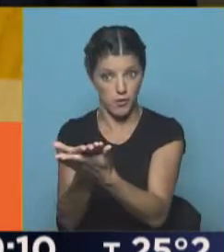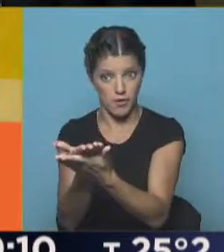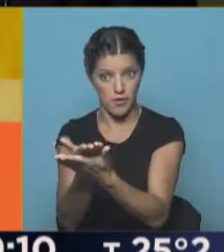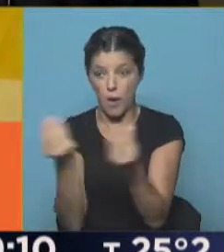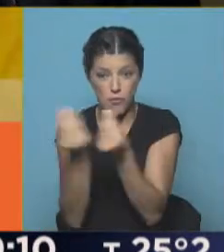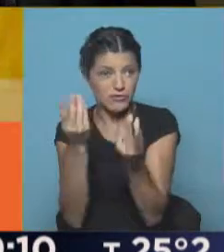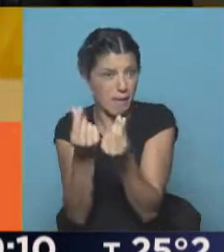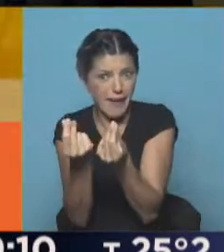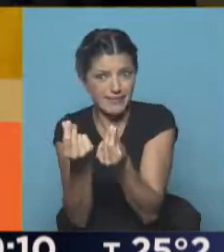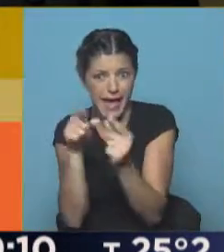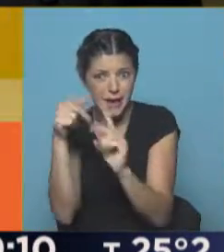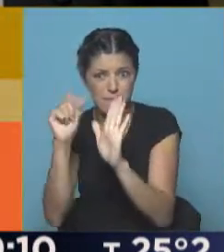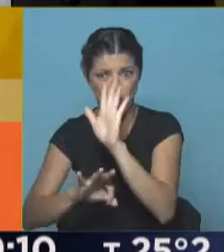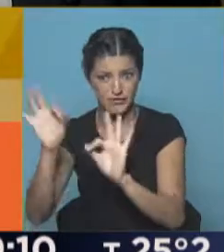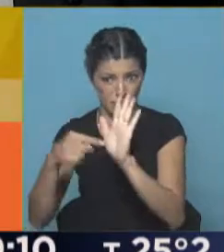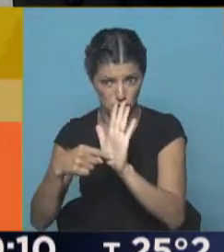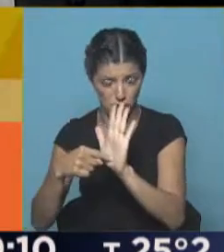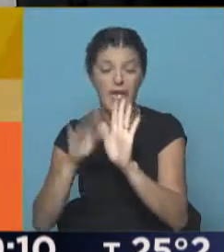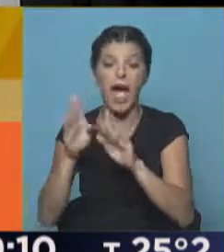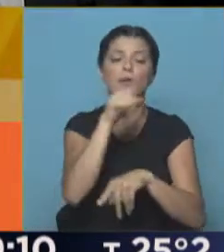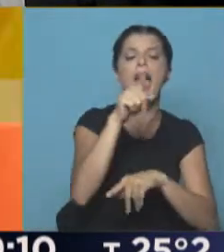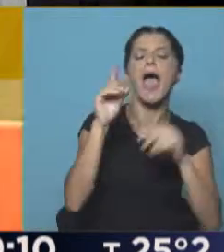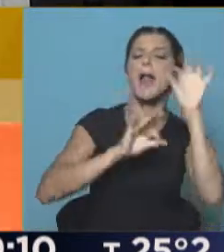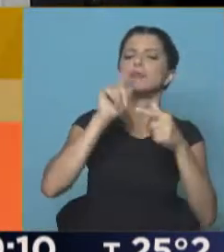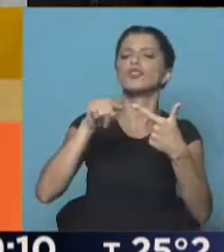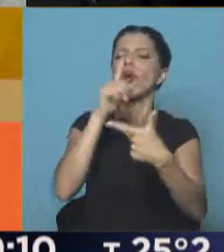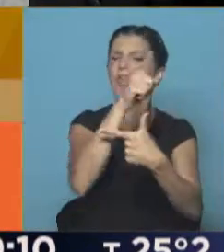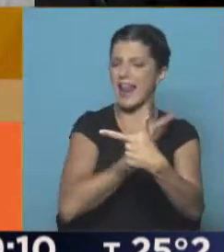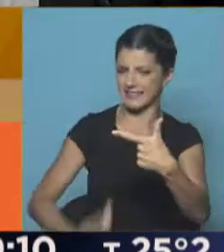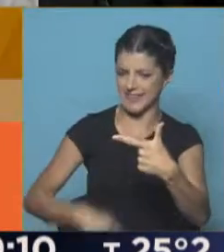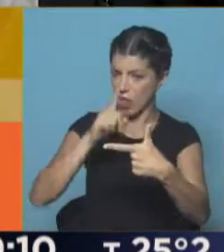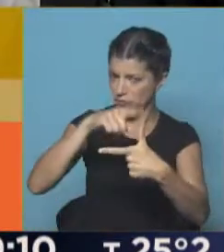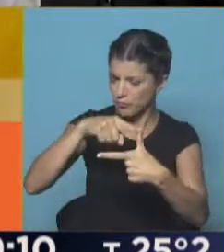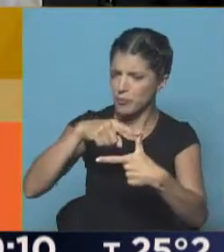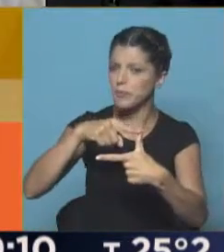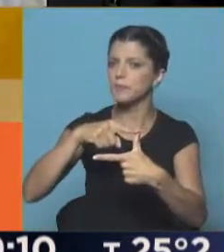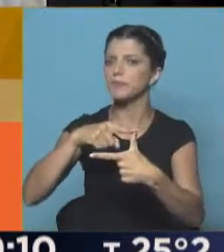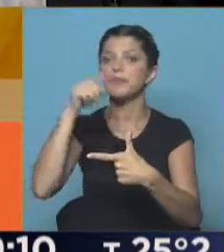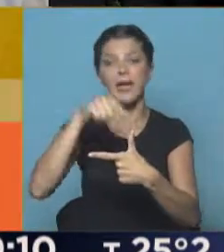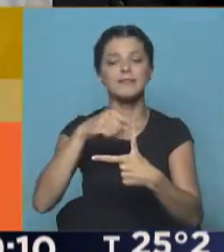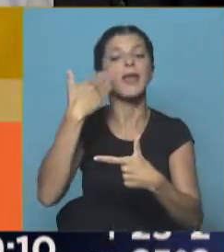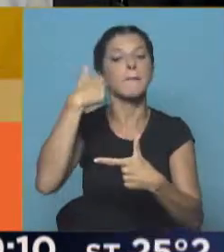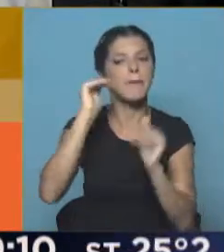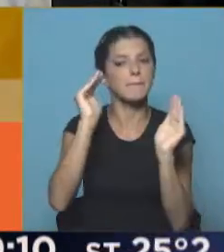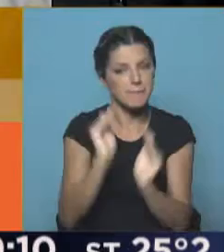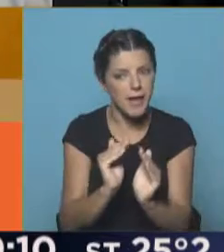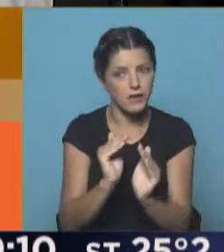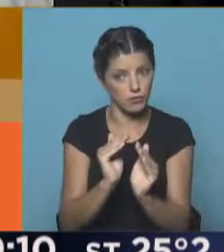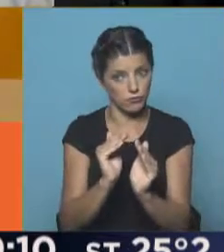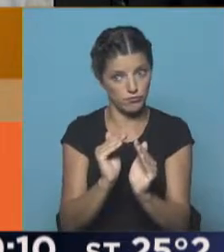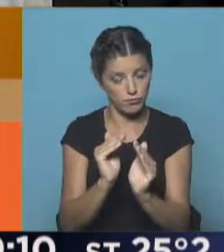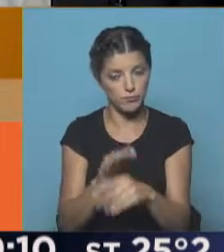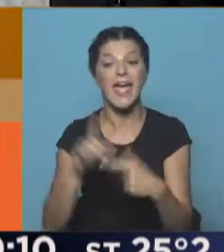plata. El proyecto del Estado, que iba a mandar después nuestra ordinaria, era un proyecto más ajustado, de sábana más